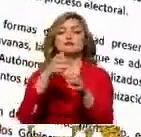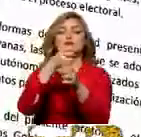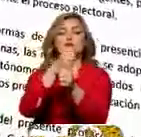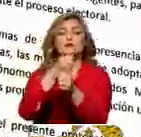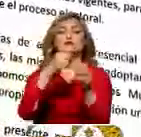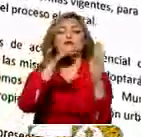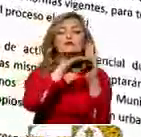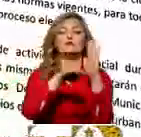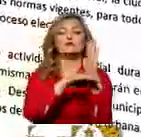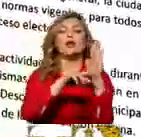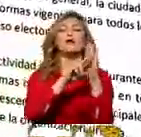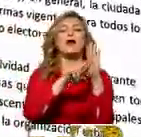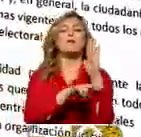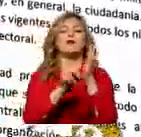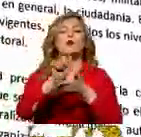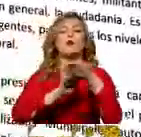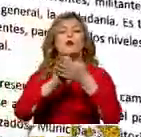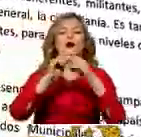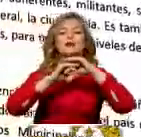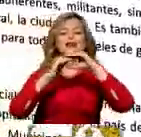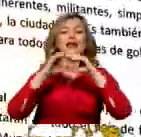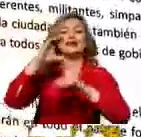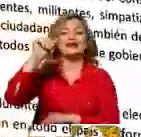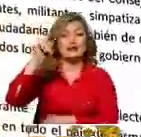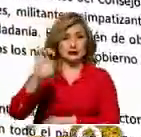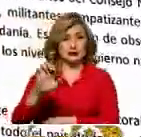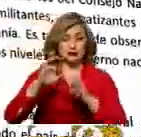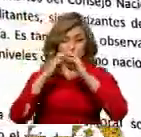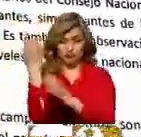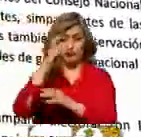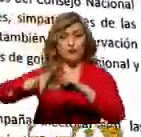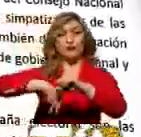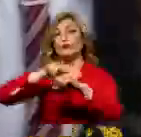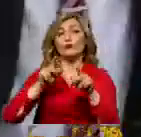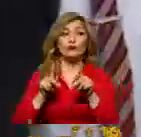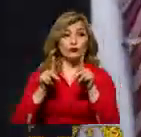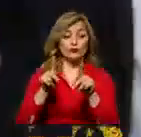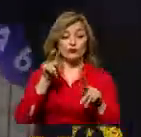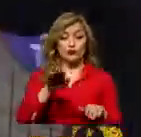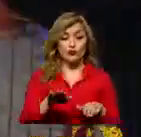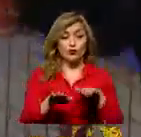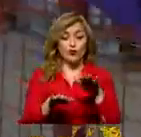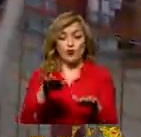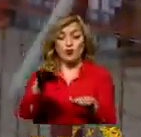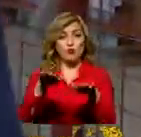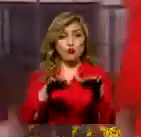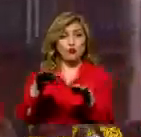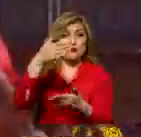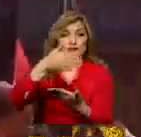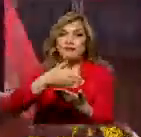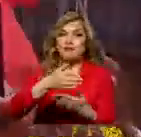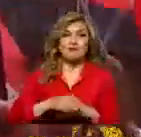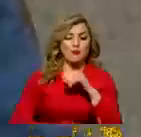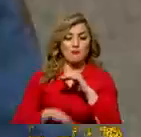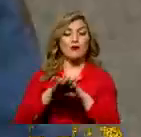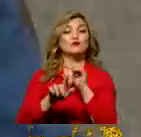el protocolo que aprobó el CNE y entregó al COE Nacional. Este únicamente permite caminatas y caravanas sin detenerse y con